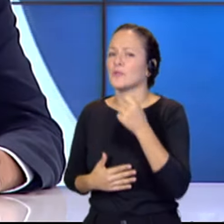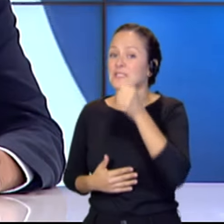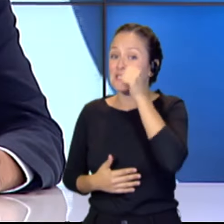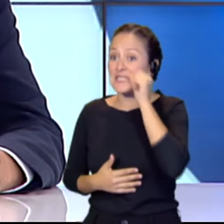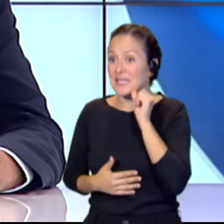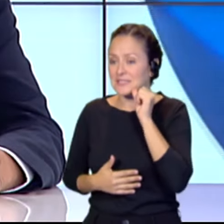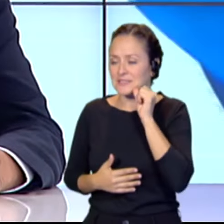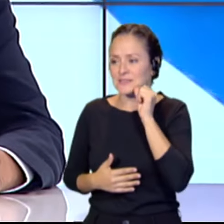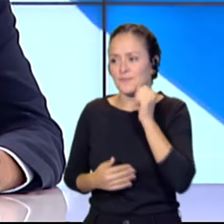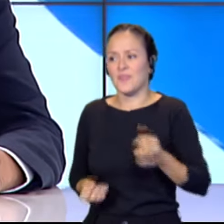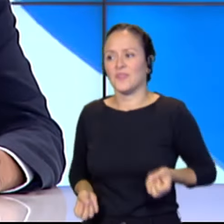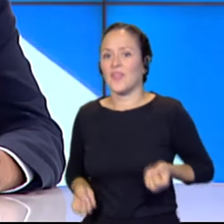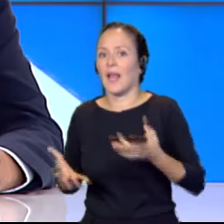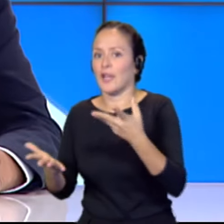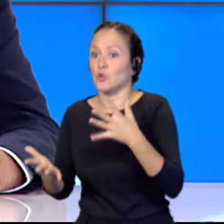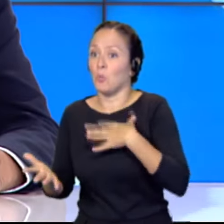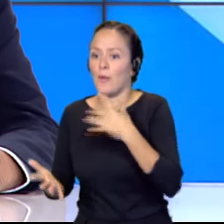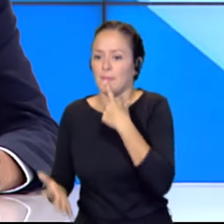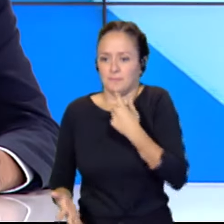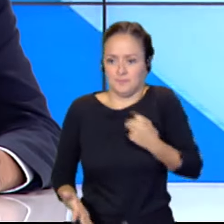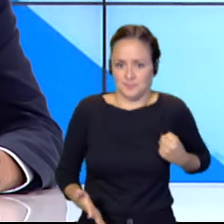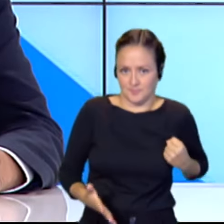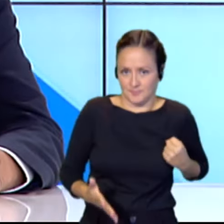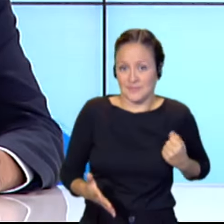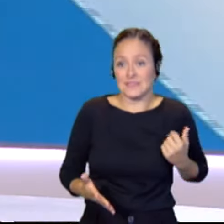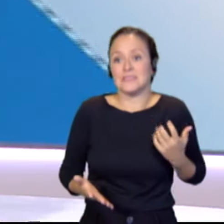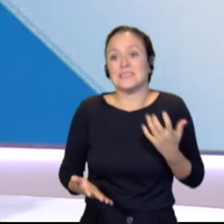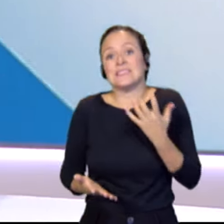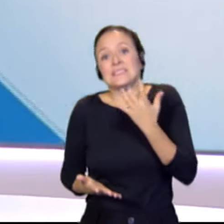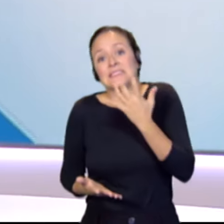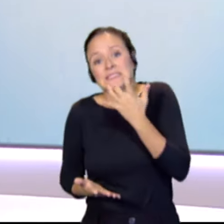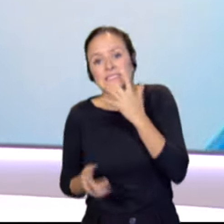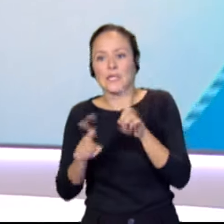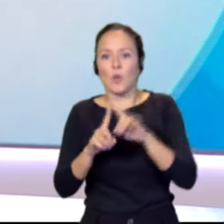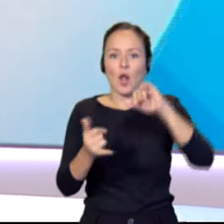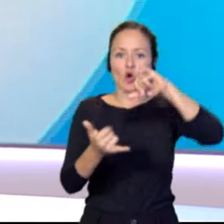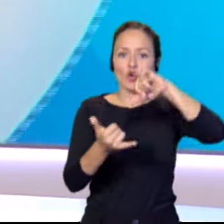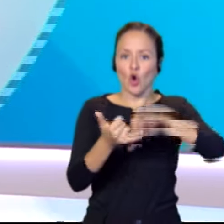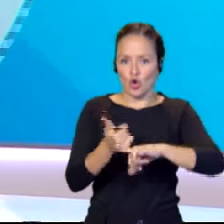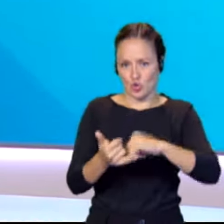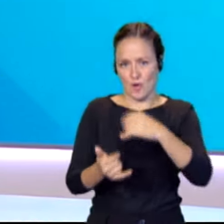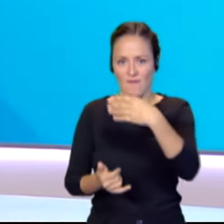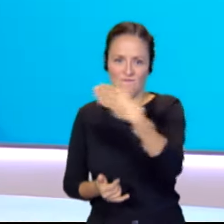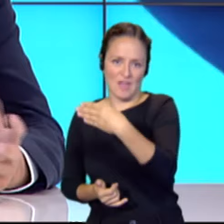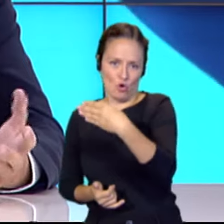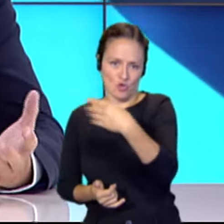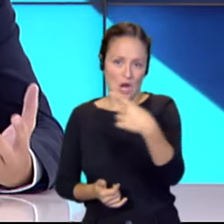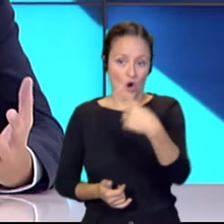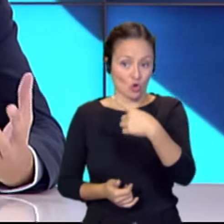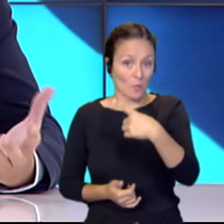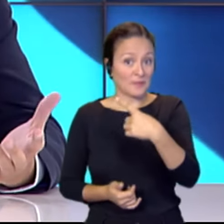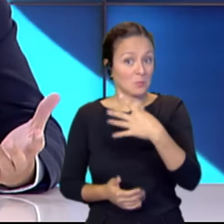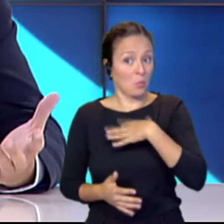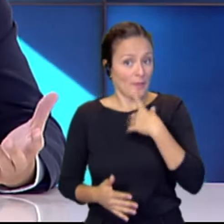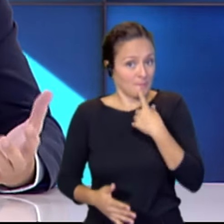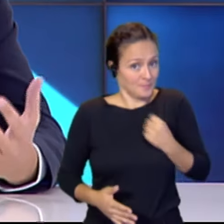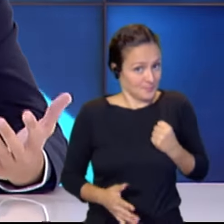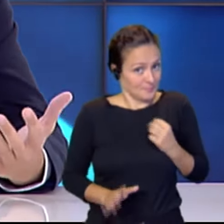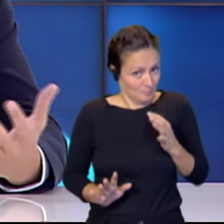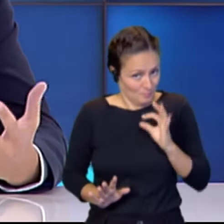declarar podría hacerlo en si declara en calidad de de cónyuge de begoña es no realmente tiene la